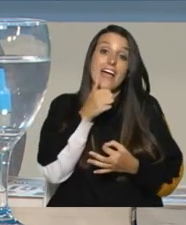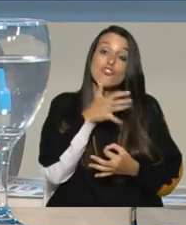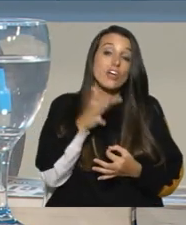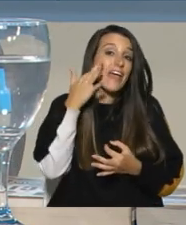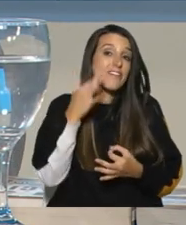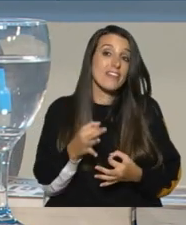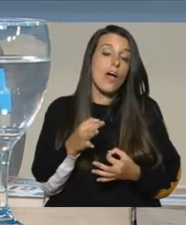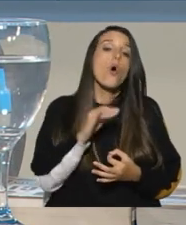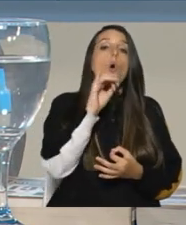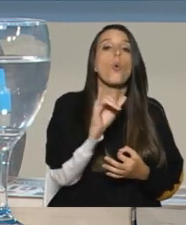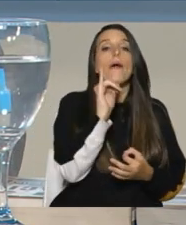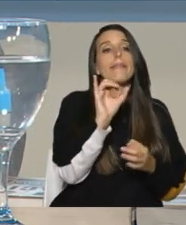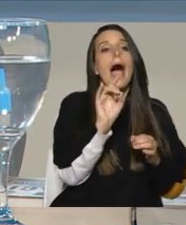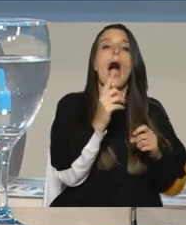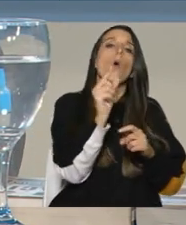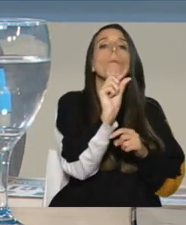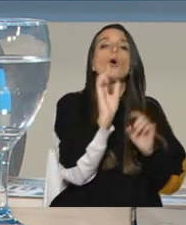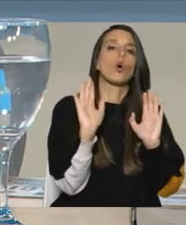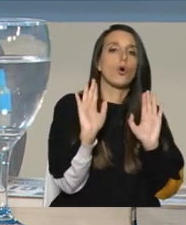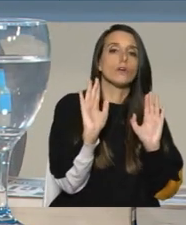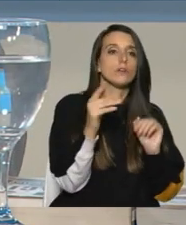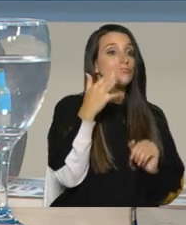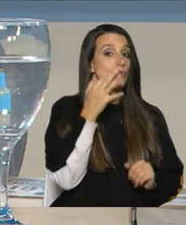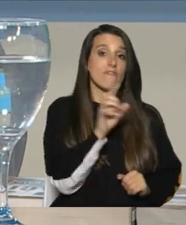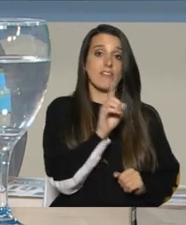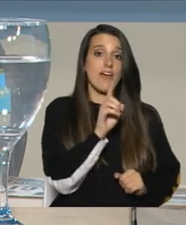cuando se cuenta la mitad ya no es verdad, es mentira.